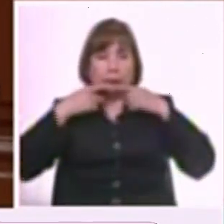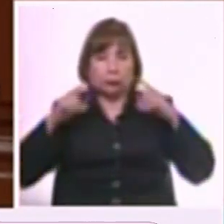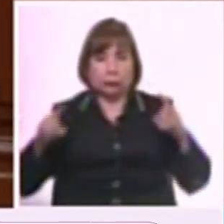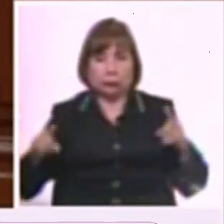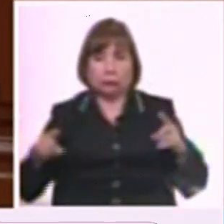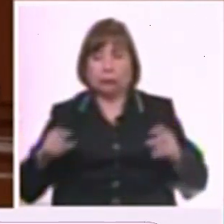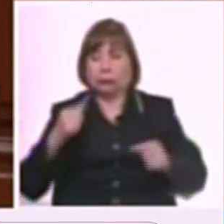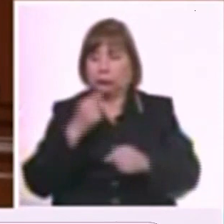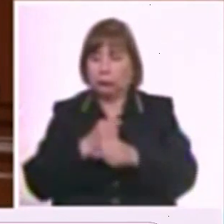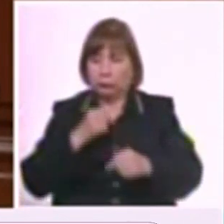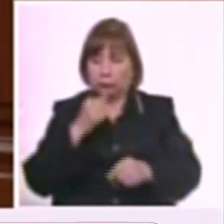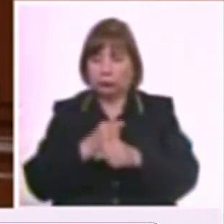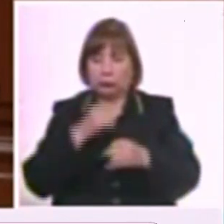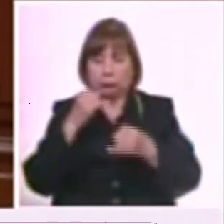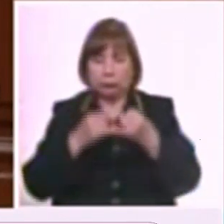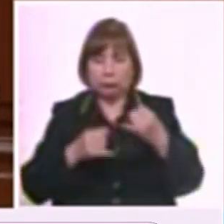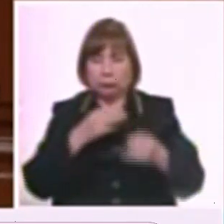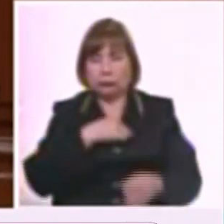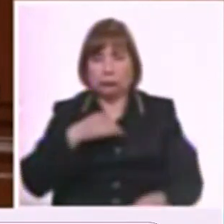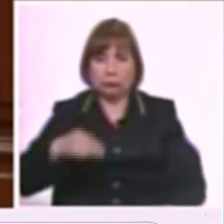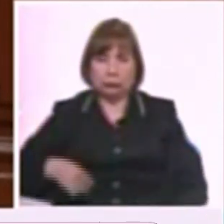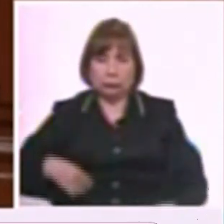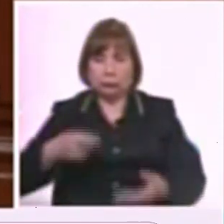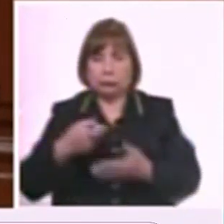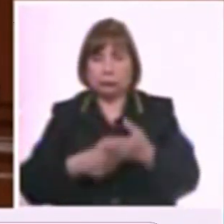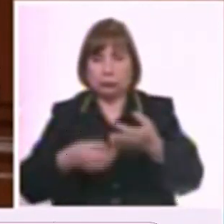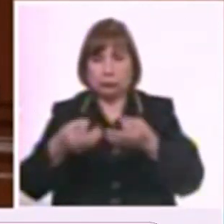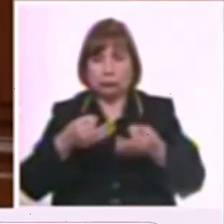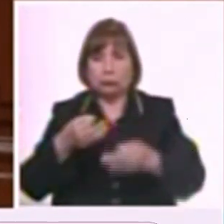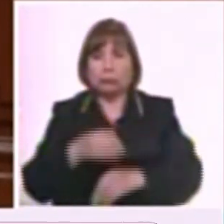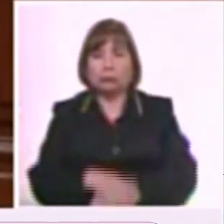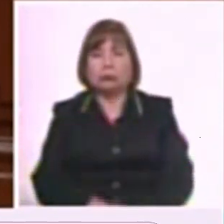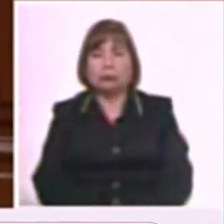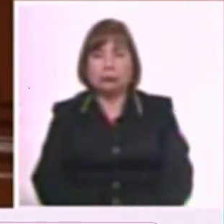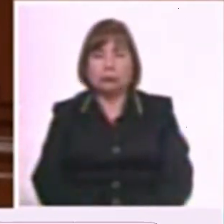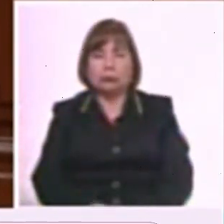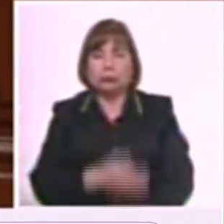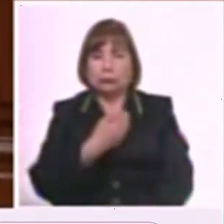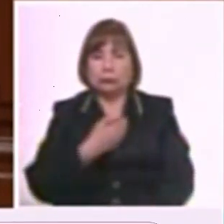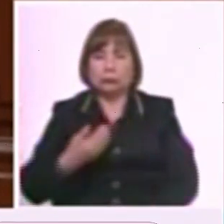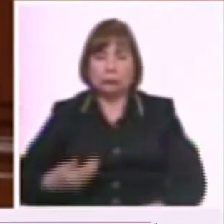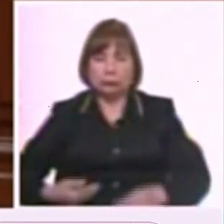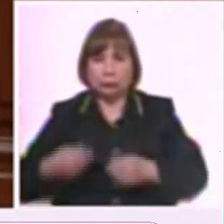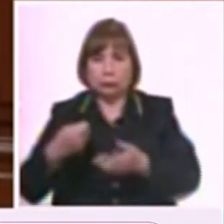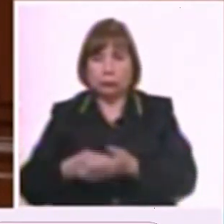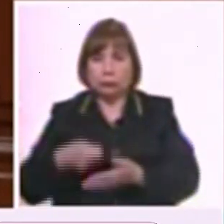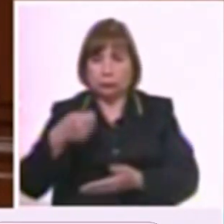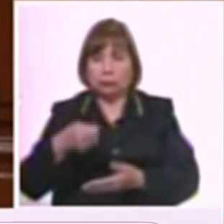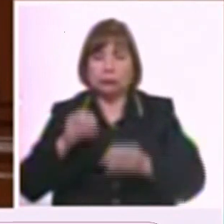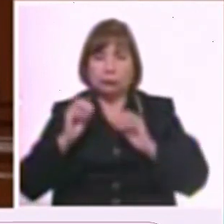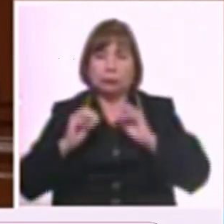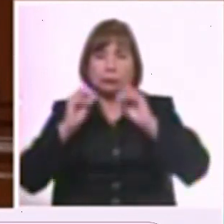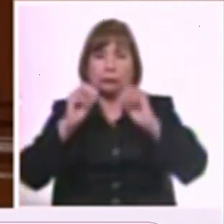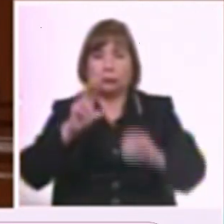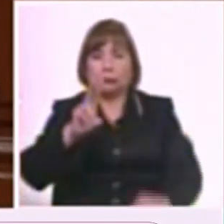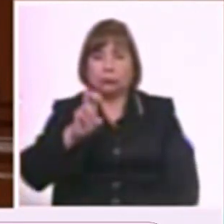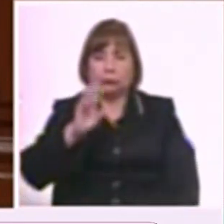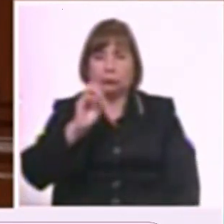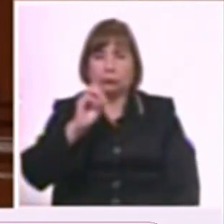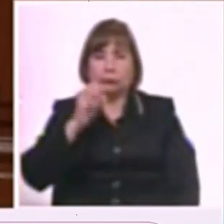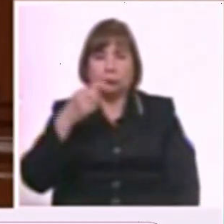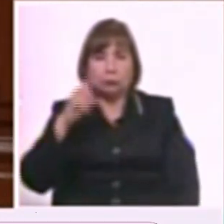apoyar a las universidades públicas de menores recursos y de las zonas más postergadas y alejadas del país. De manera